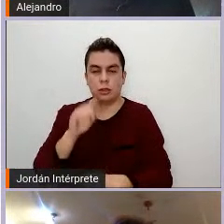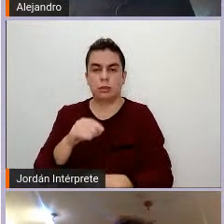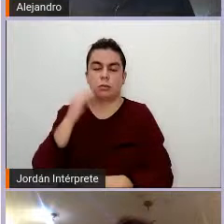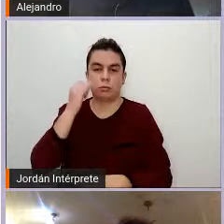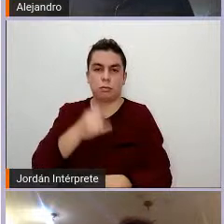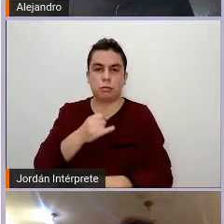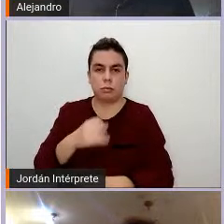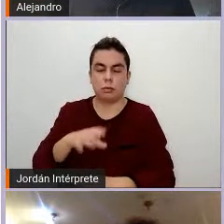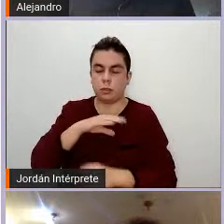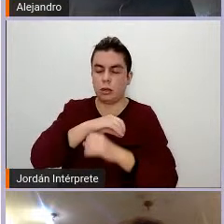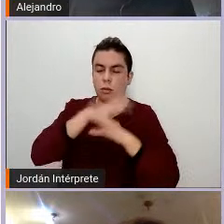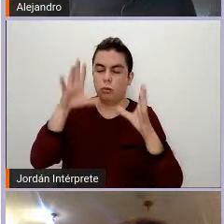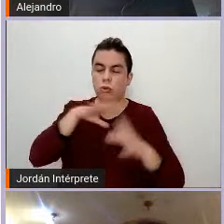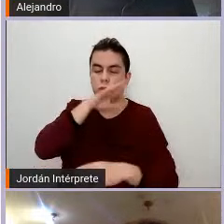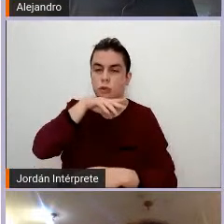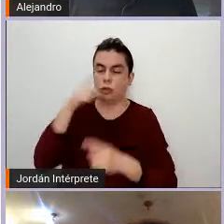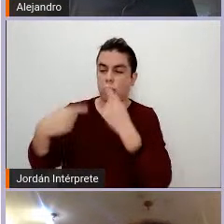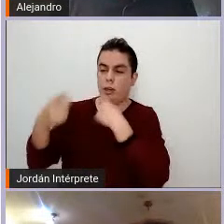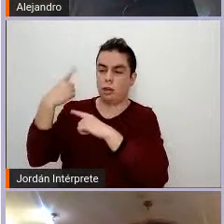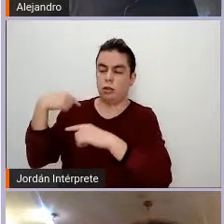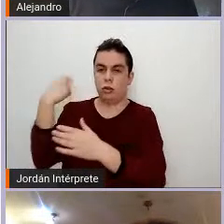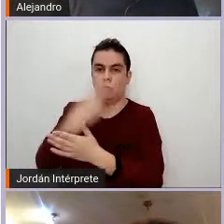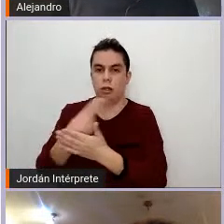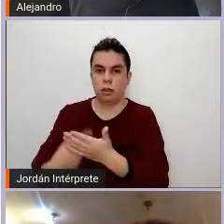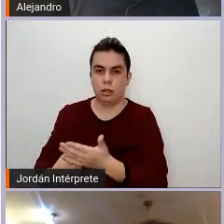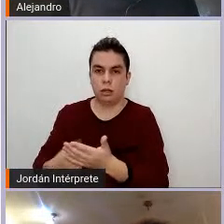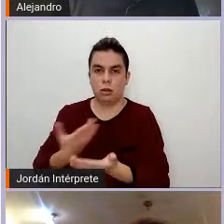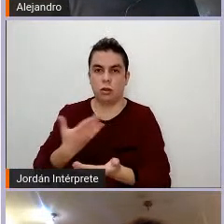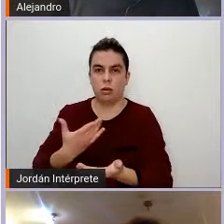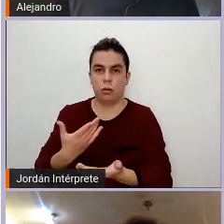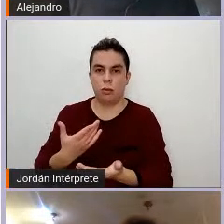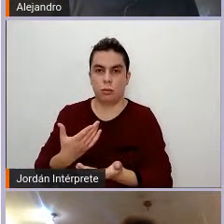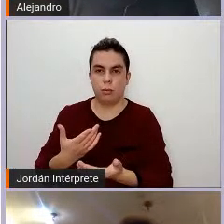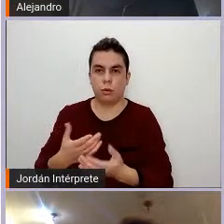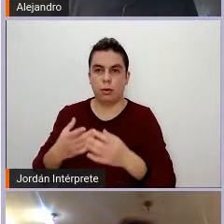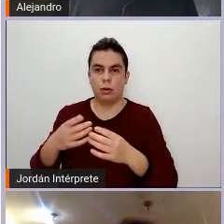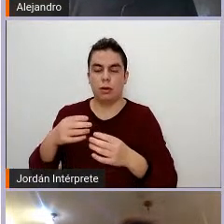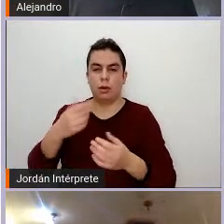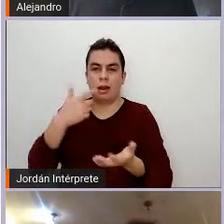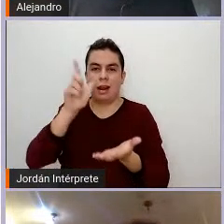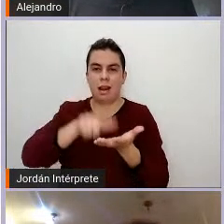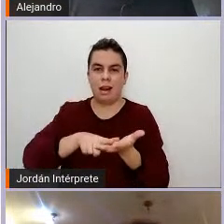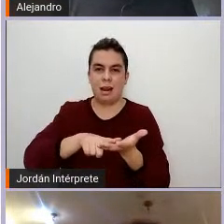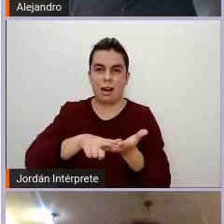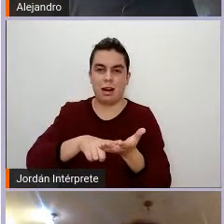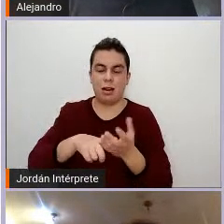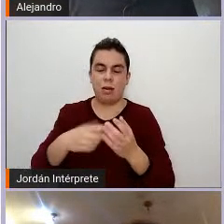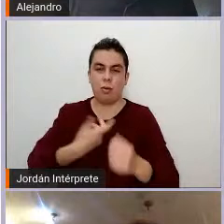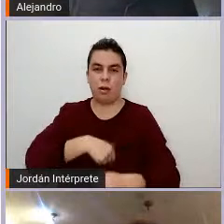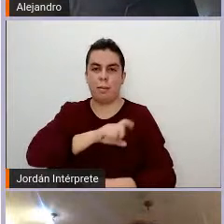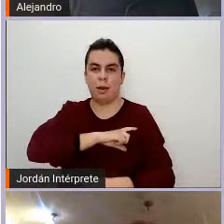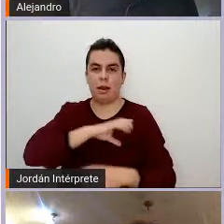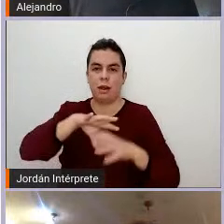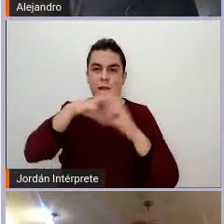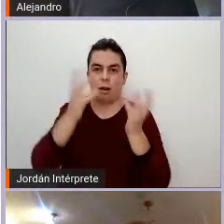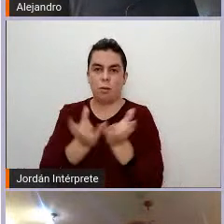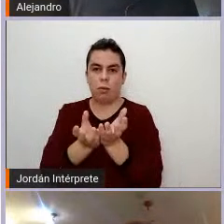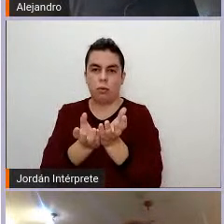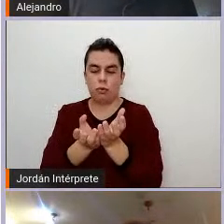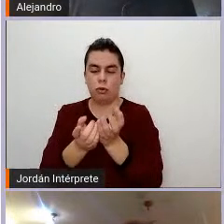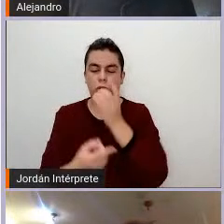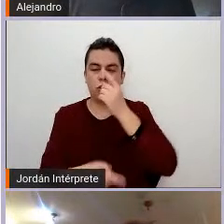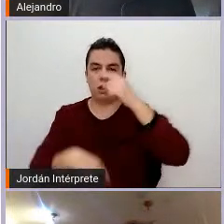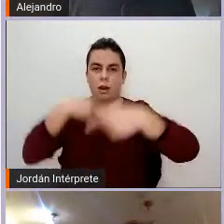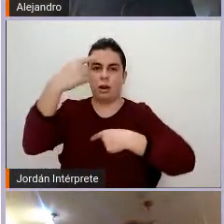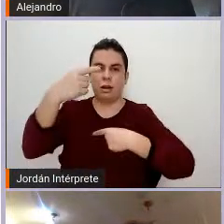en la historia del arte, conocido en lengua hispana como el mundo al revés, un recurso literario también ampliamente utilizado en las